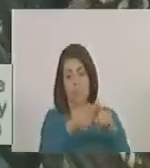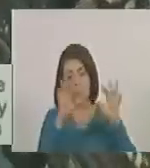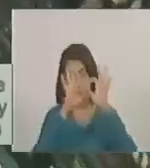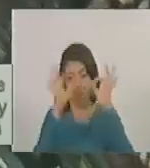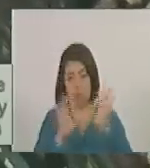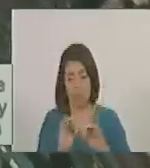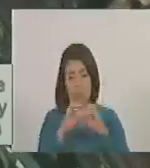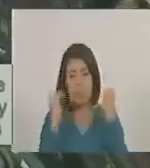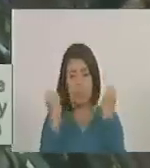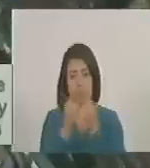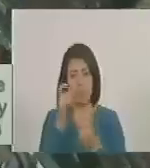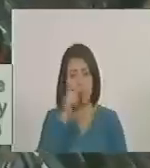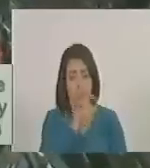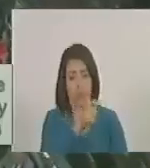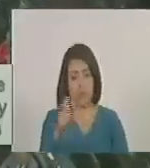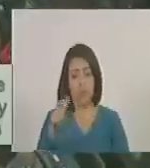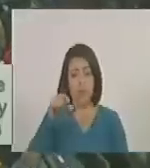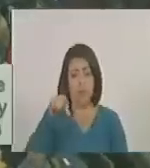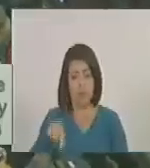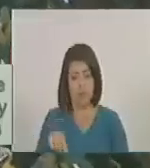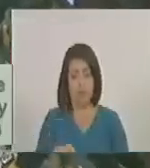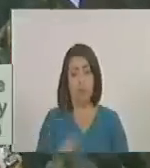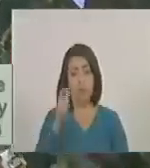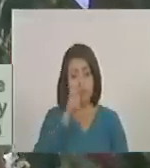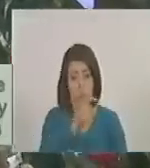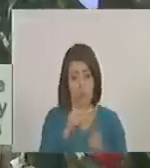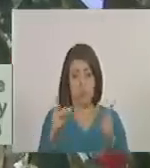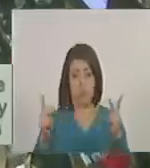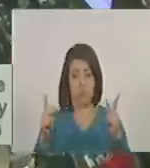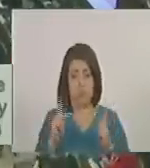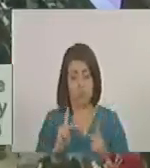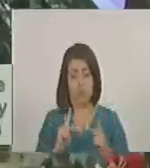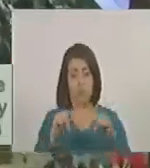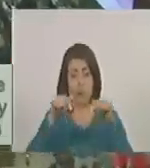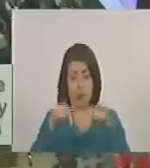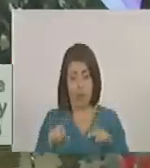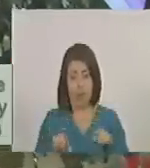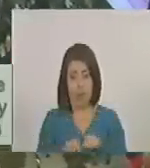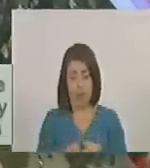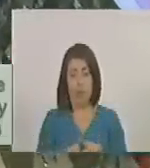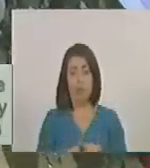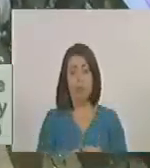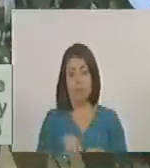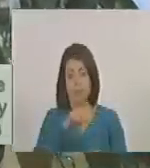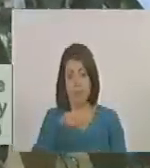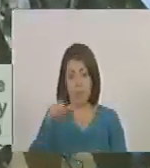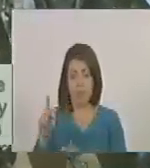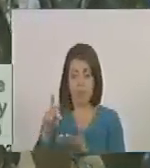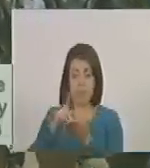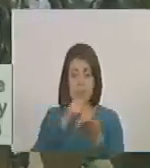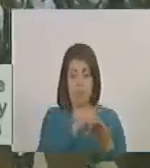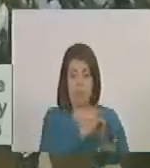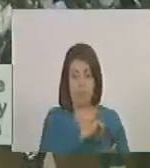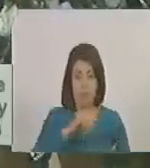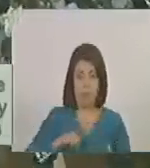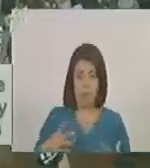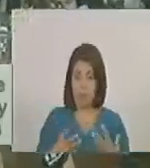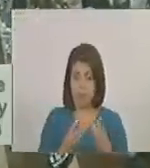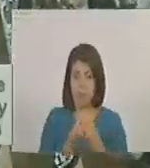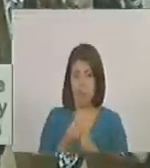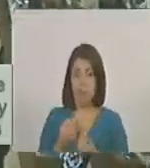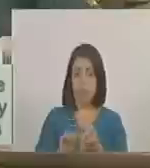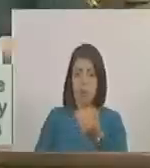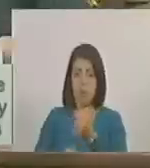de organización del poder popular y del poder público, así como con los actores del sector privado que puedan